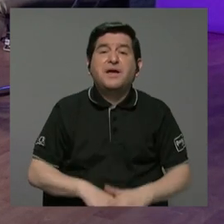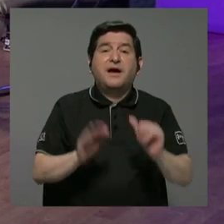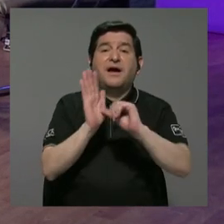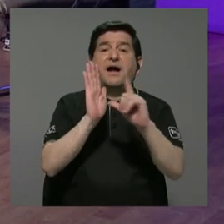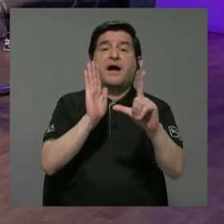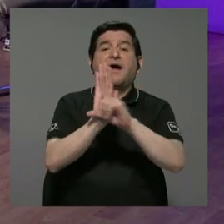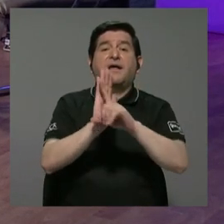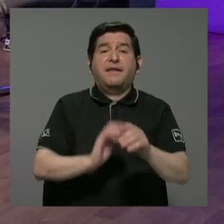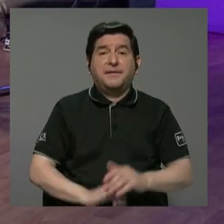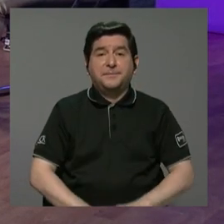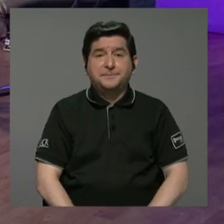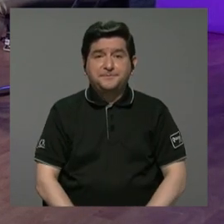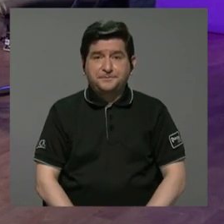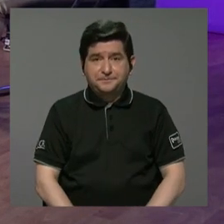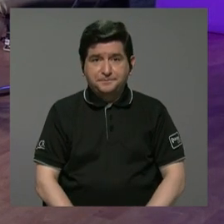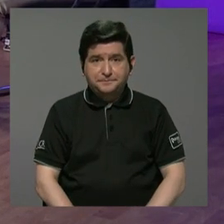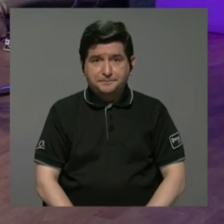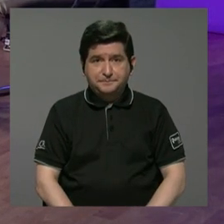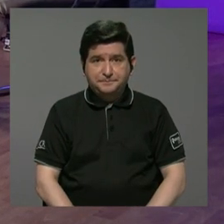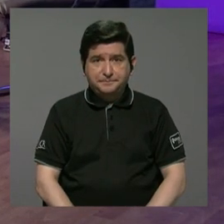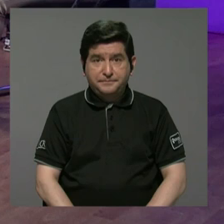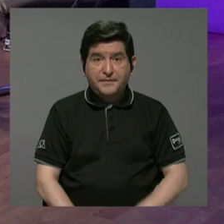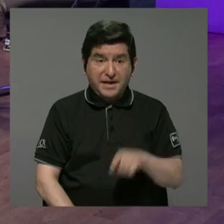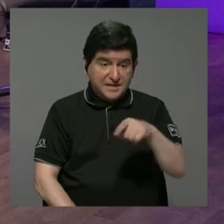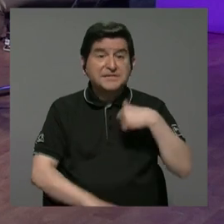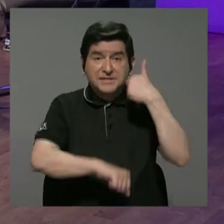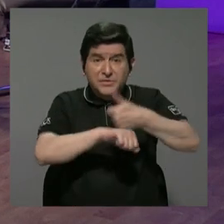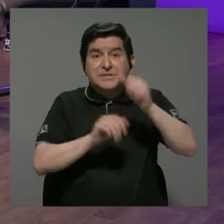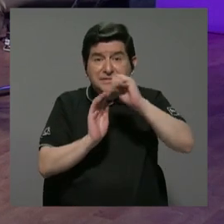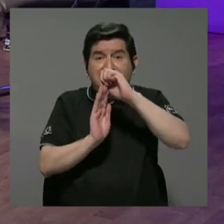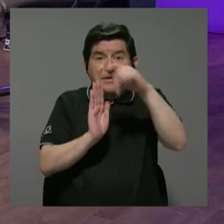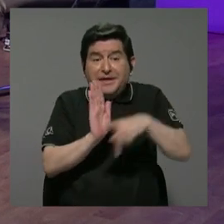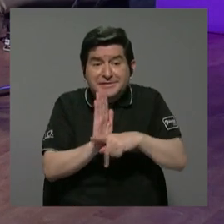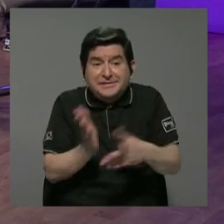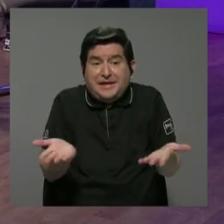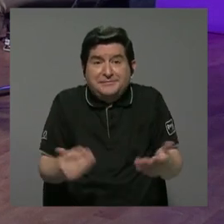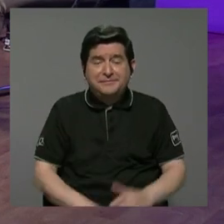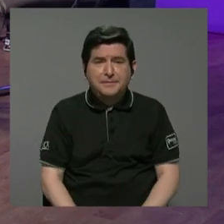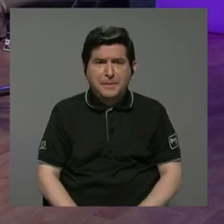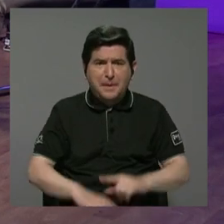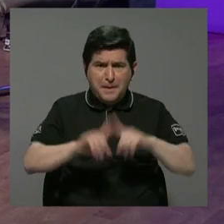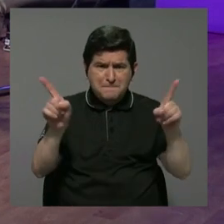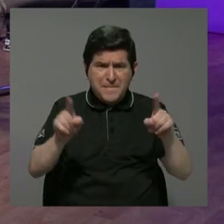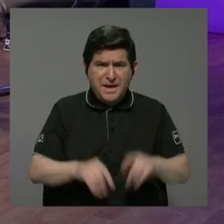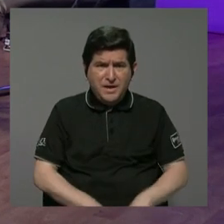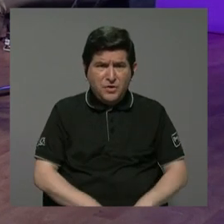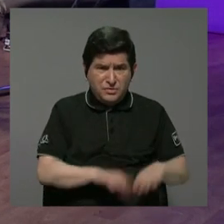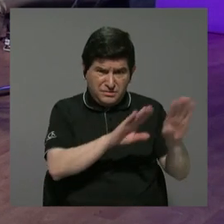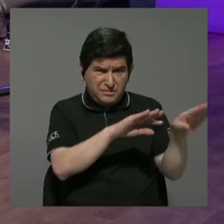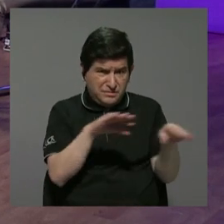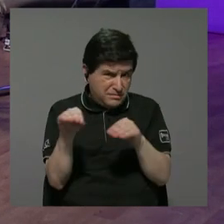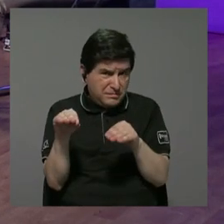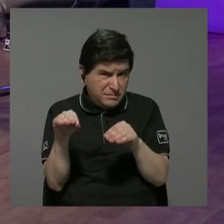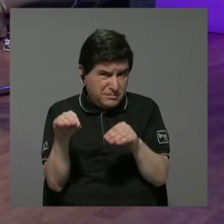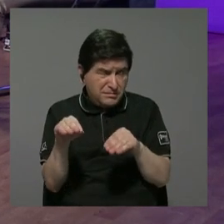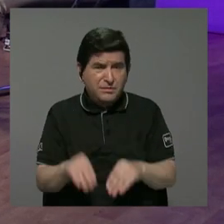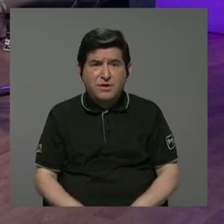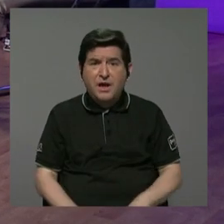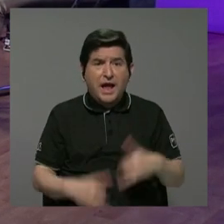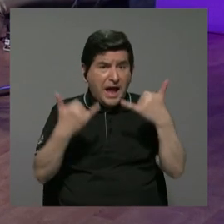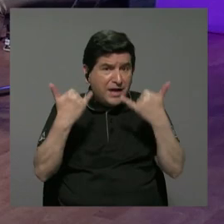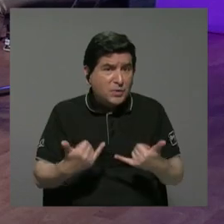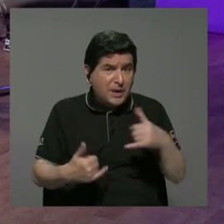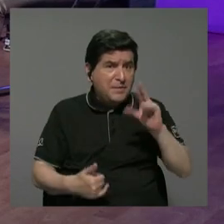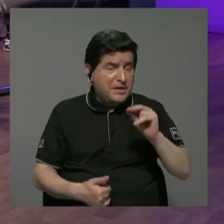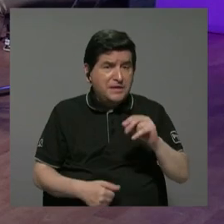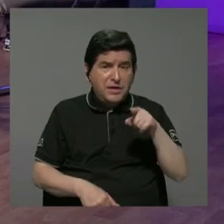Asamblea Legislativa. Porque así lo estipula la Constitución Política. Claro, pero se va a trasladar, ¿verdad? No está en este